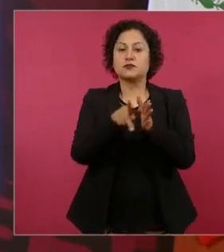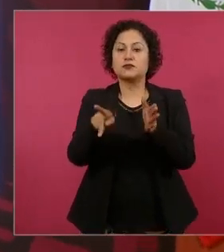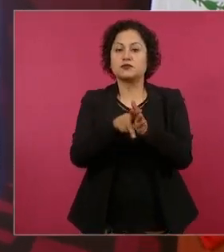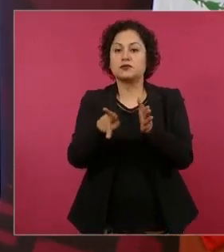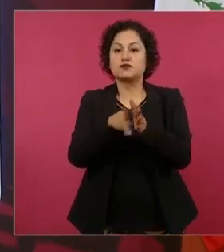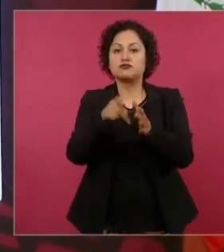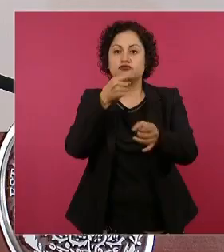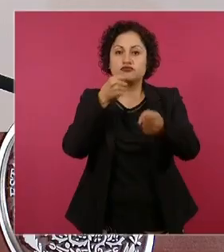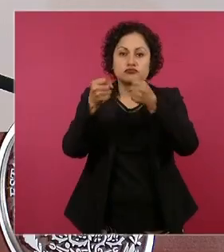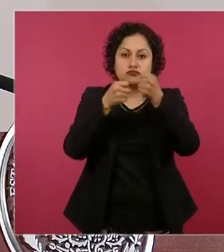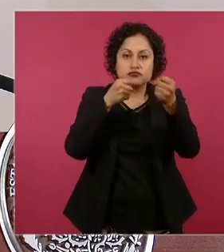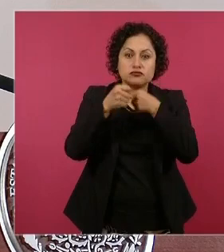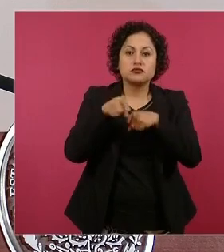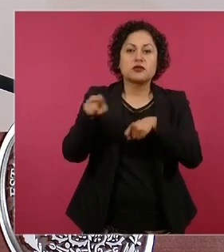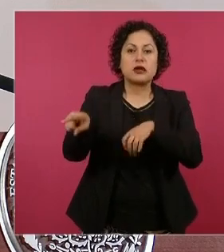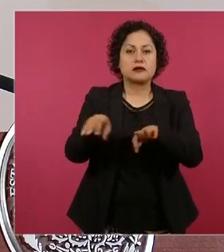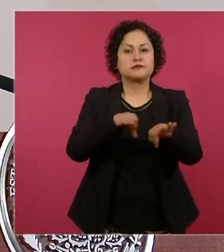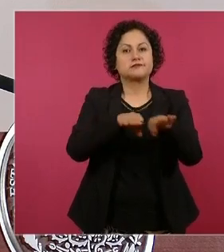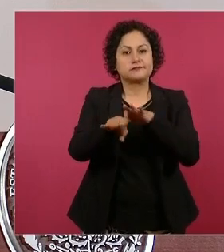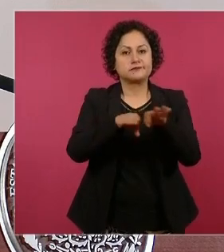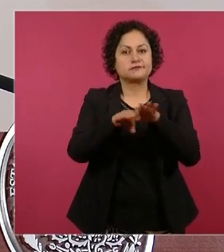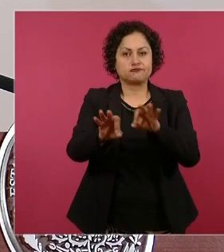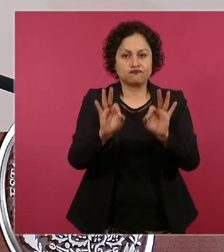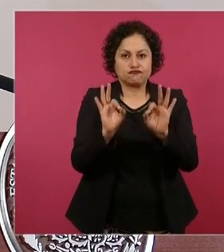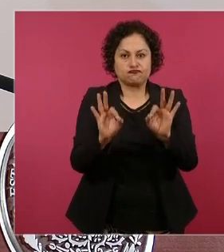estuvo en el exilio.